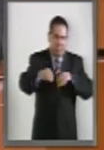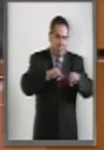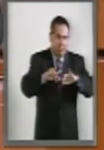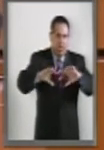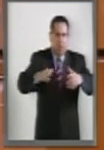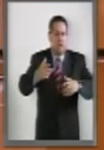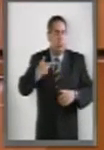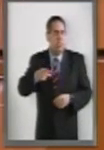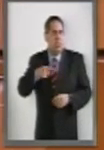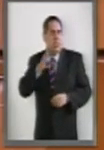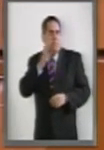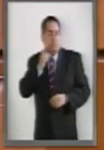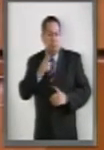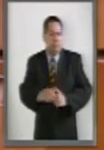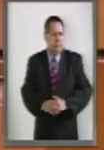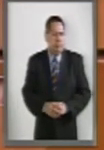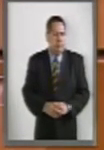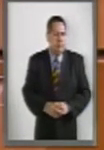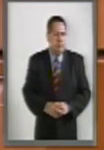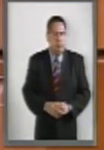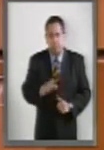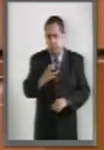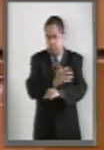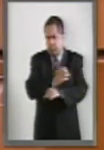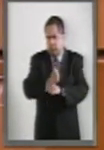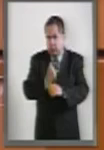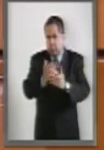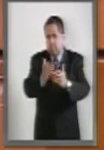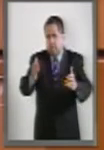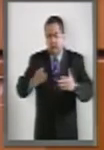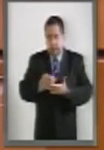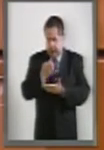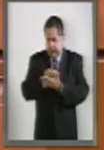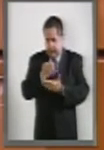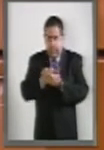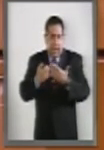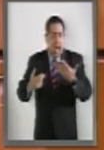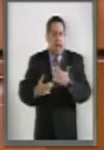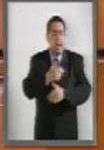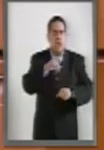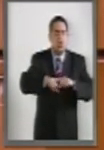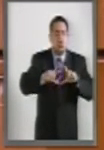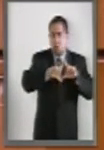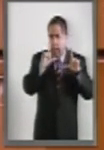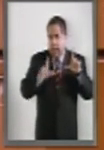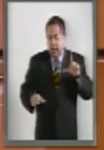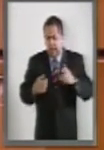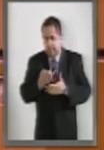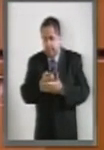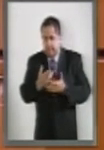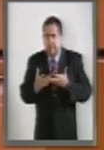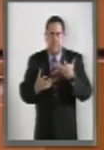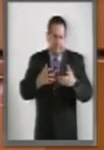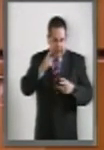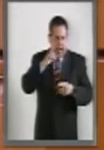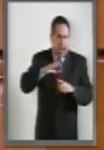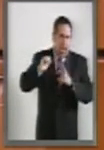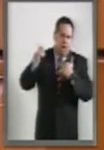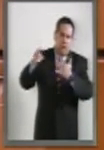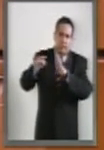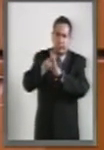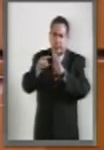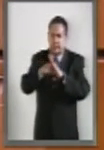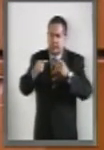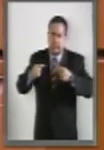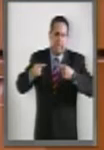Cámara. Compañeros legisladores, las finanzas nacionales enfrentan condiciones adversas que las